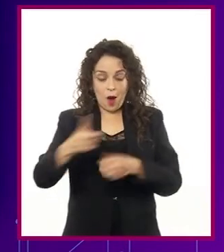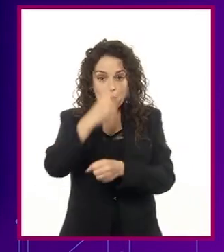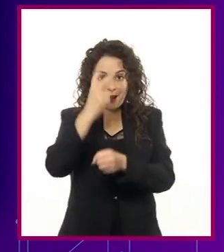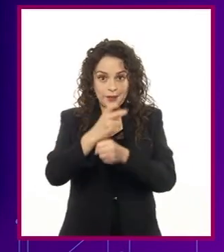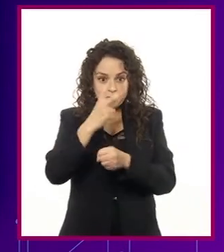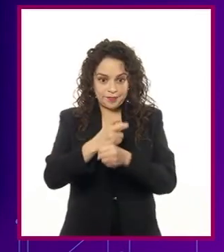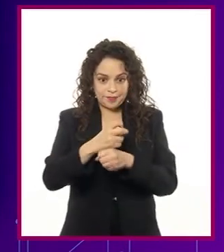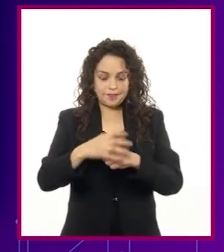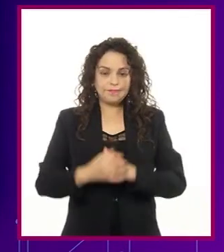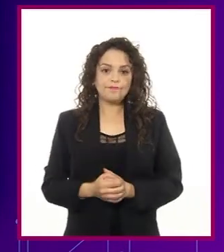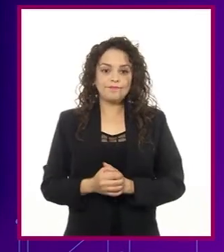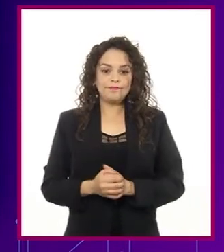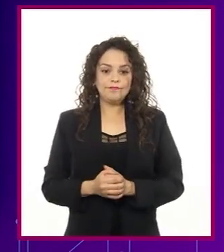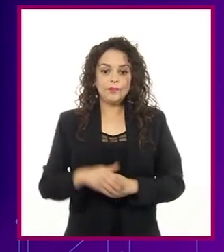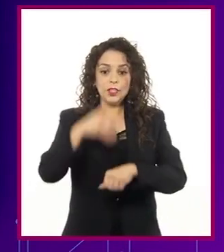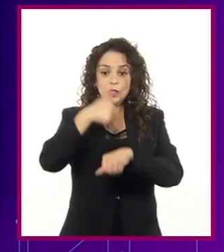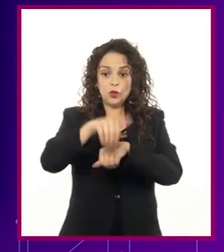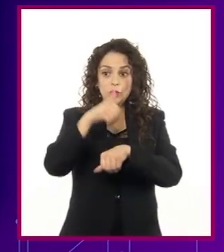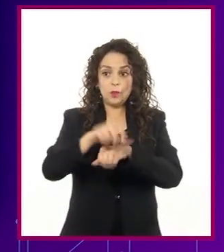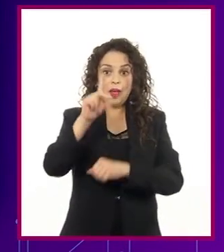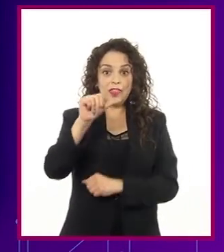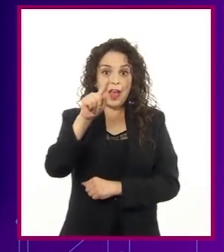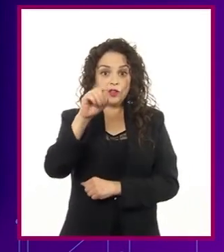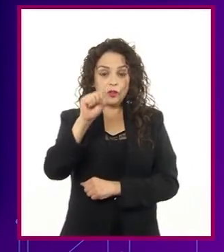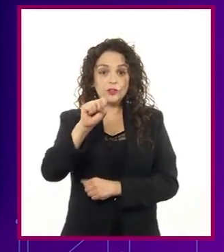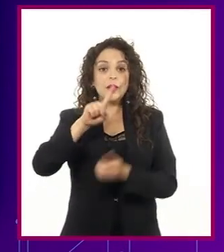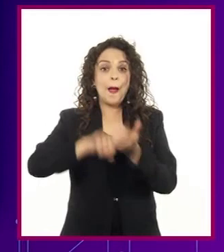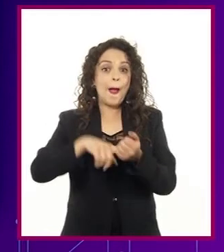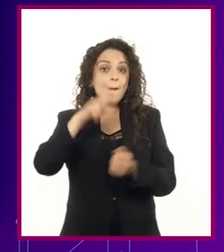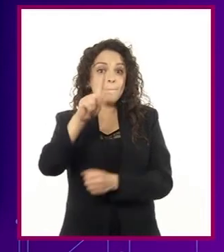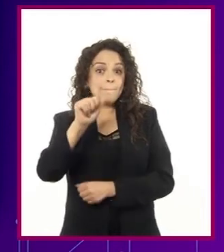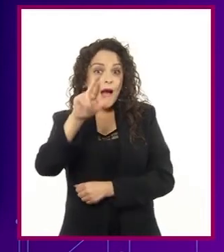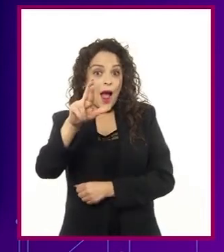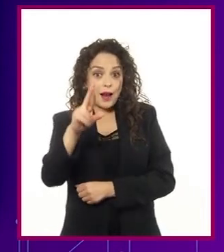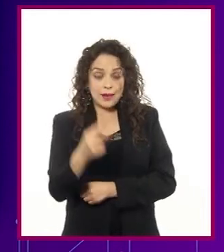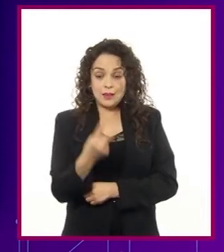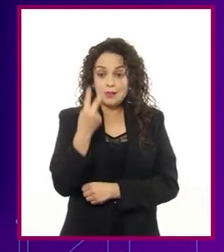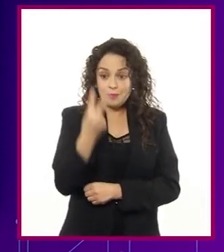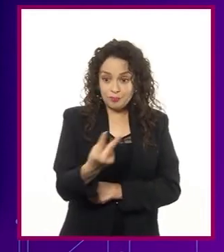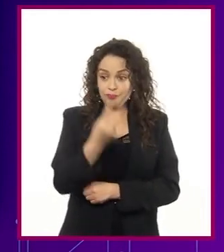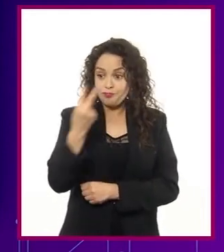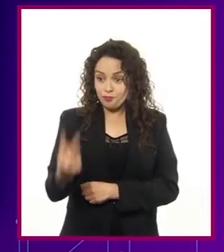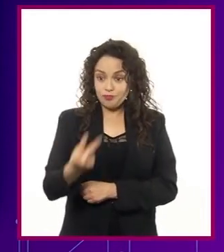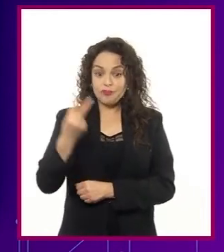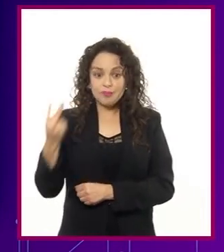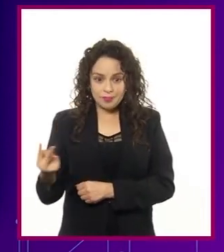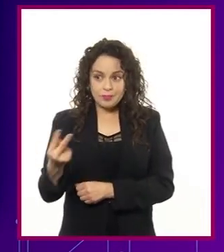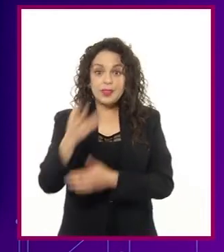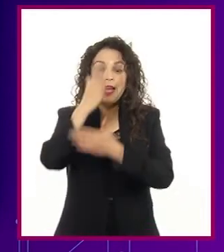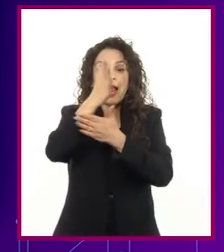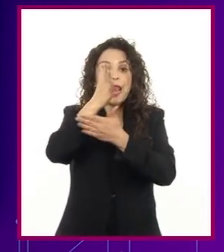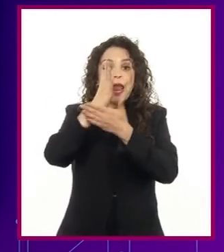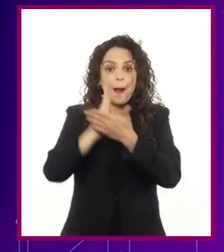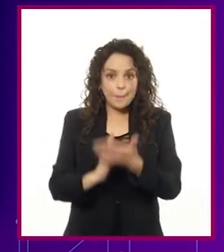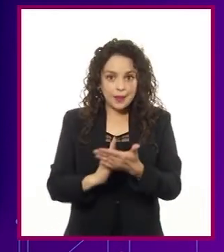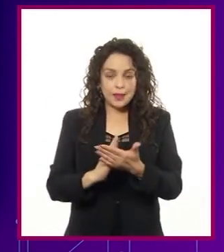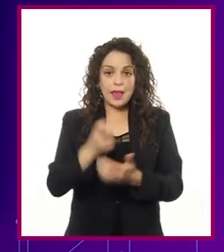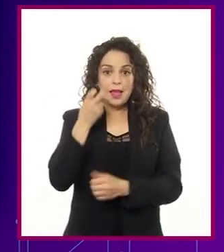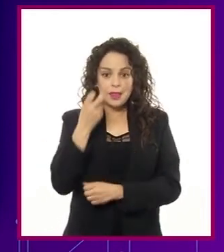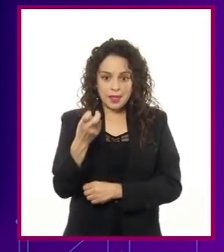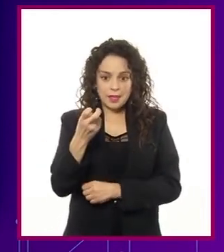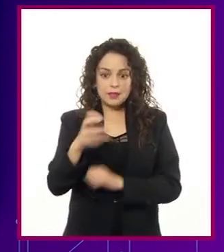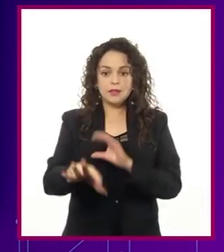número de datos es par, se ubican los dos valores que se encuentran en el centro y la mediana se obtiene